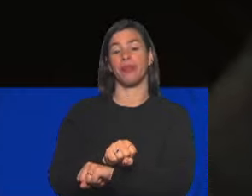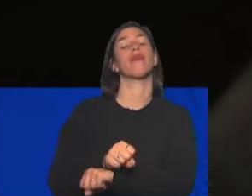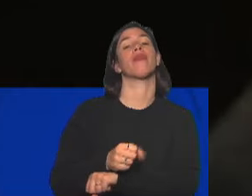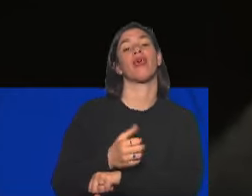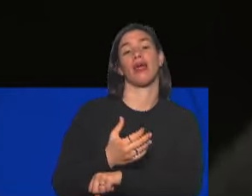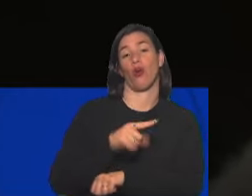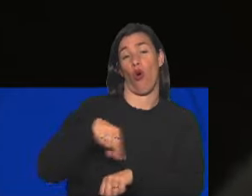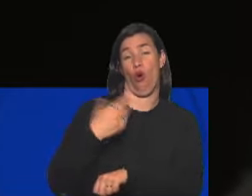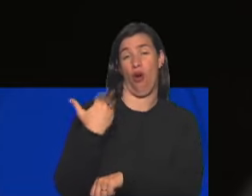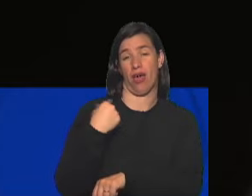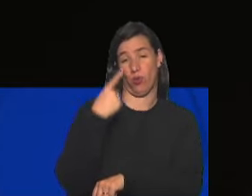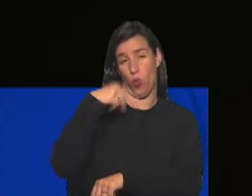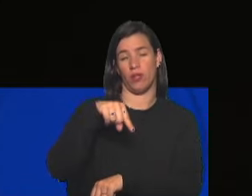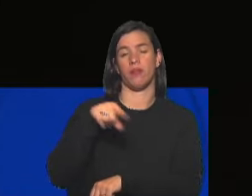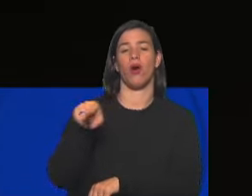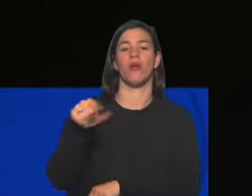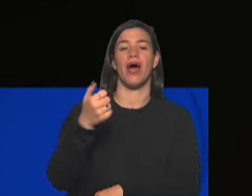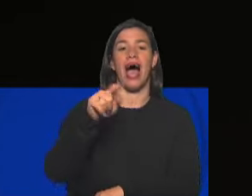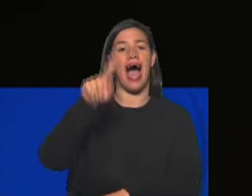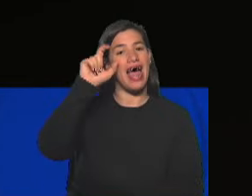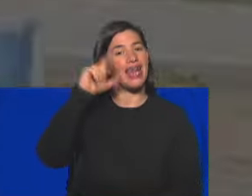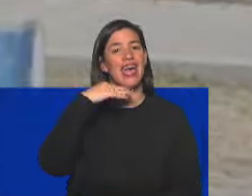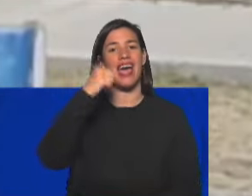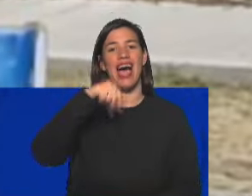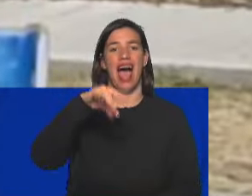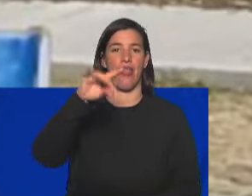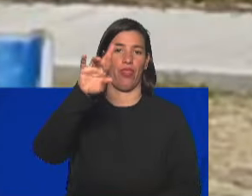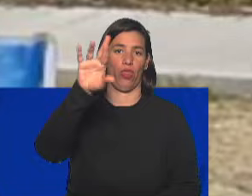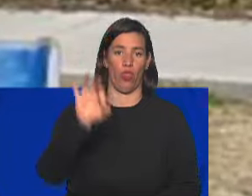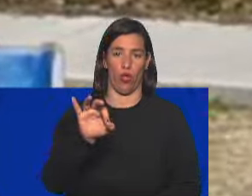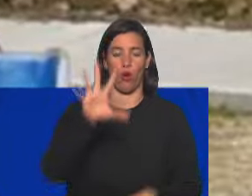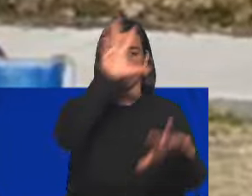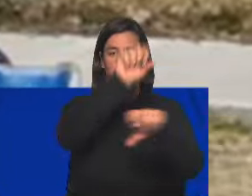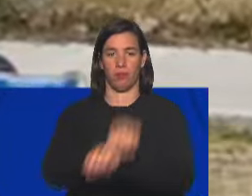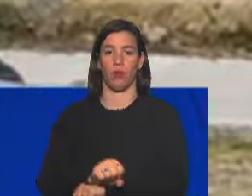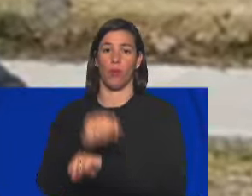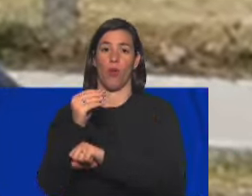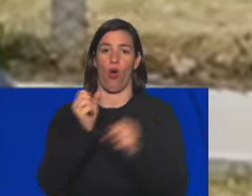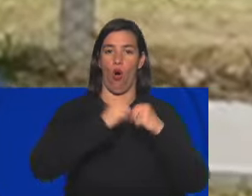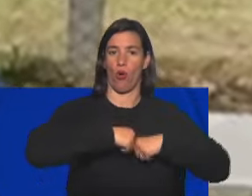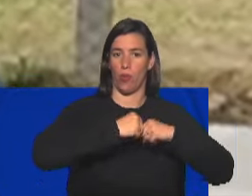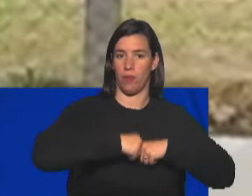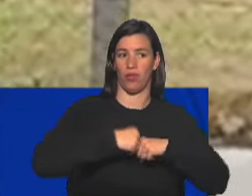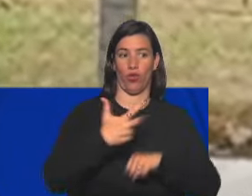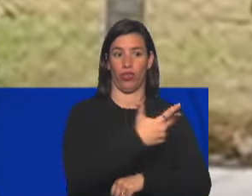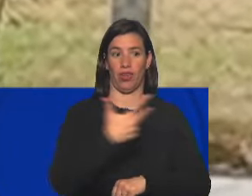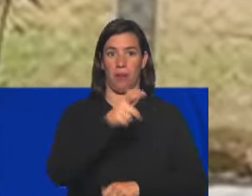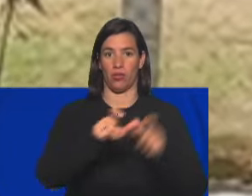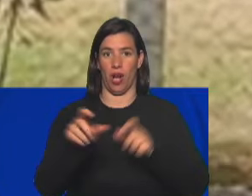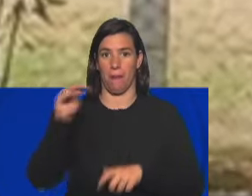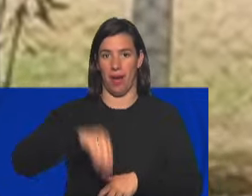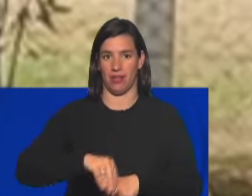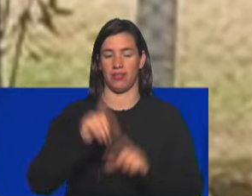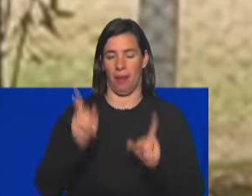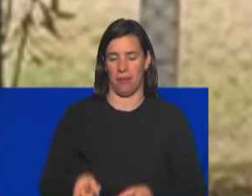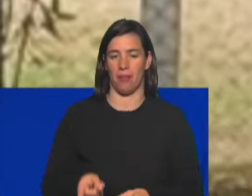horas. Alejandro Mercado fue arrestado por encubrimiento junto a otros tres efectivos. El caso que